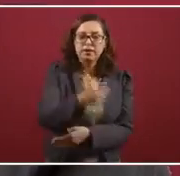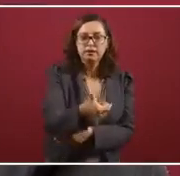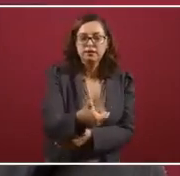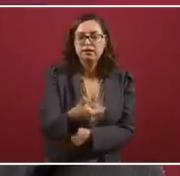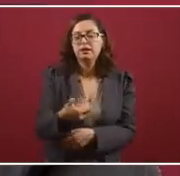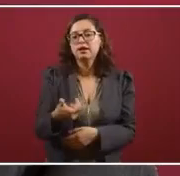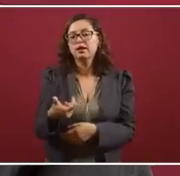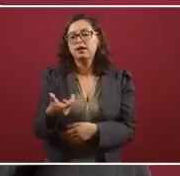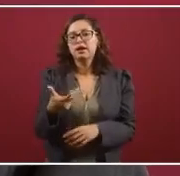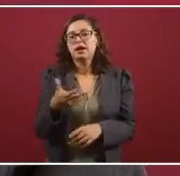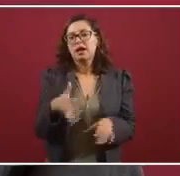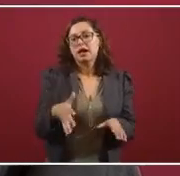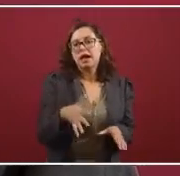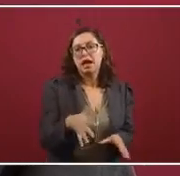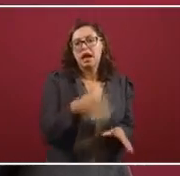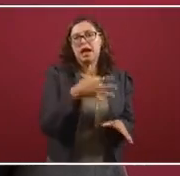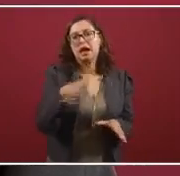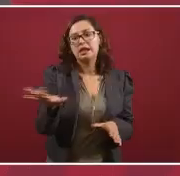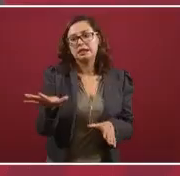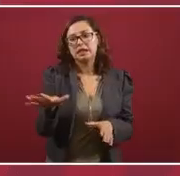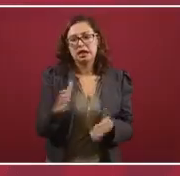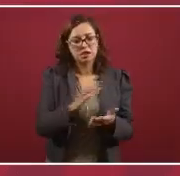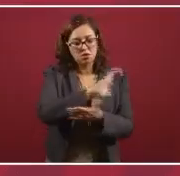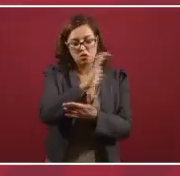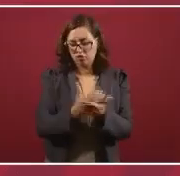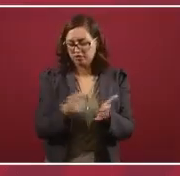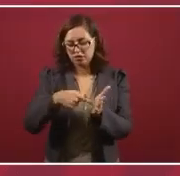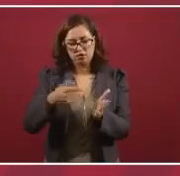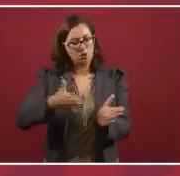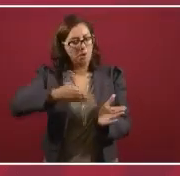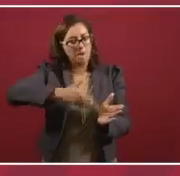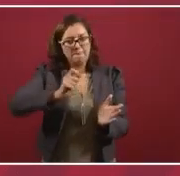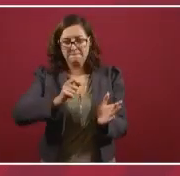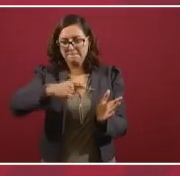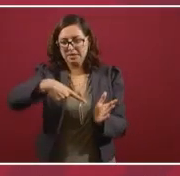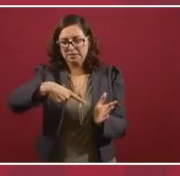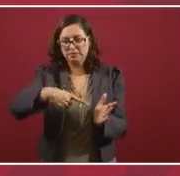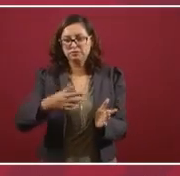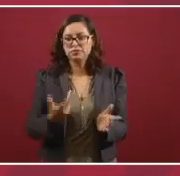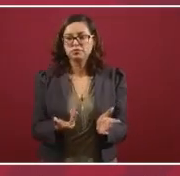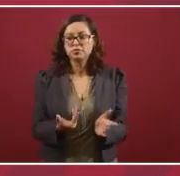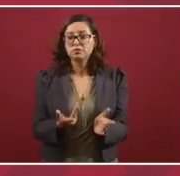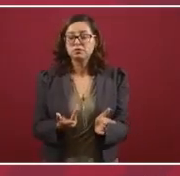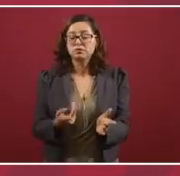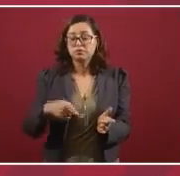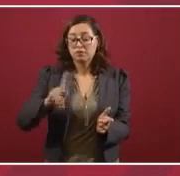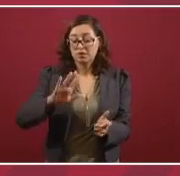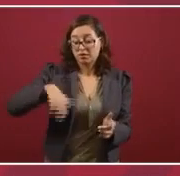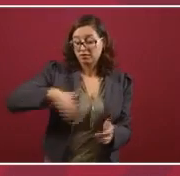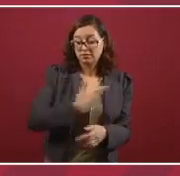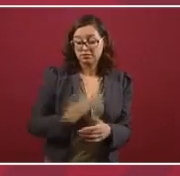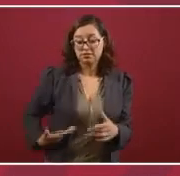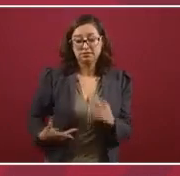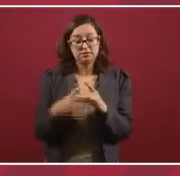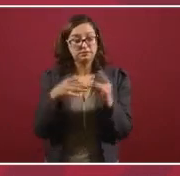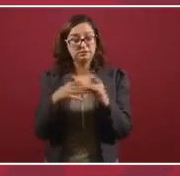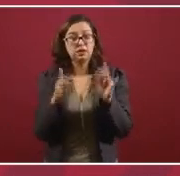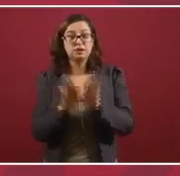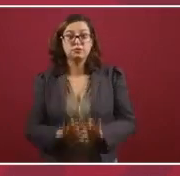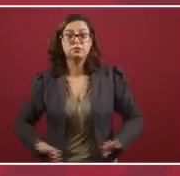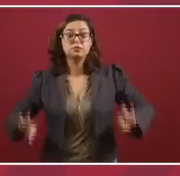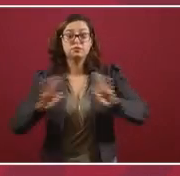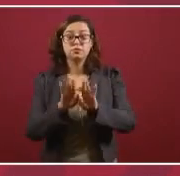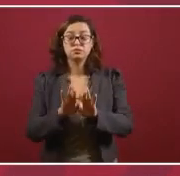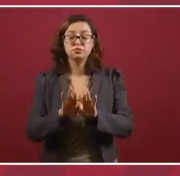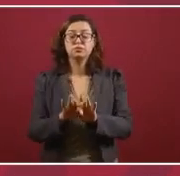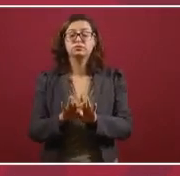condiciones en general de los contratos se mantienen y lo que señala el presidente, que es muy importante, que fue precisamente